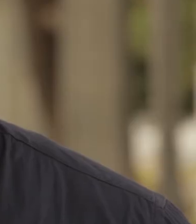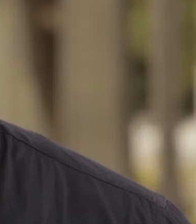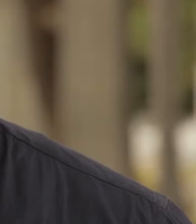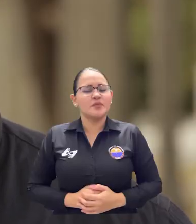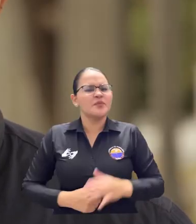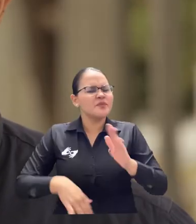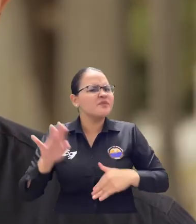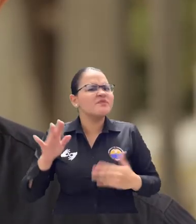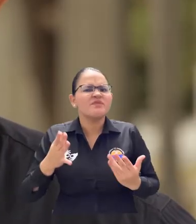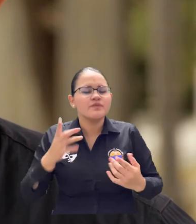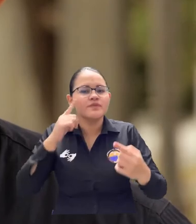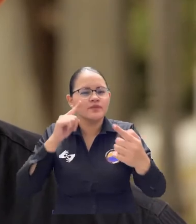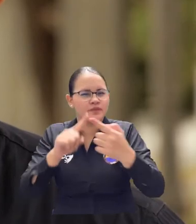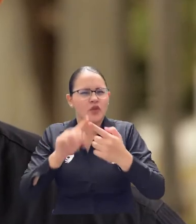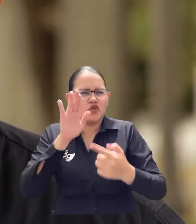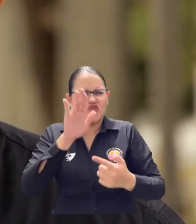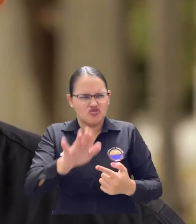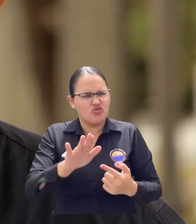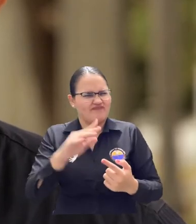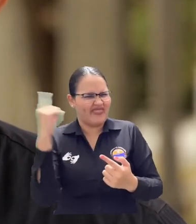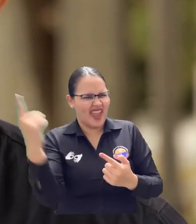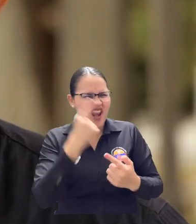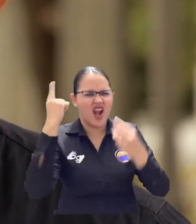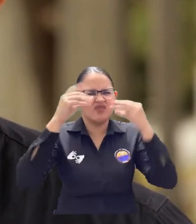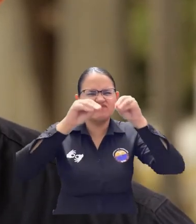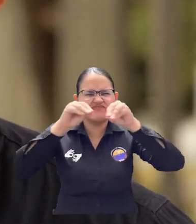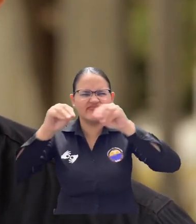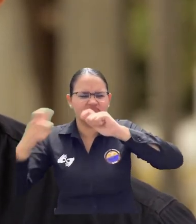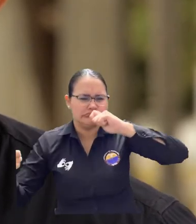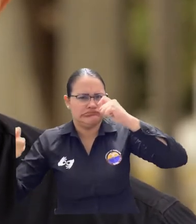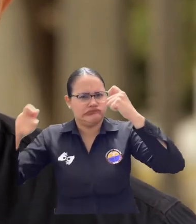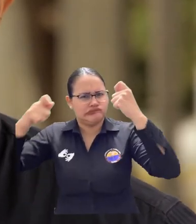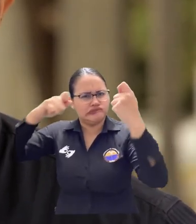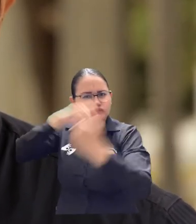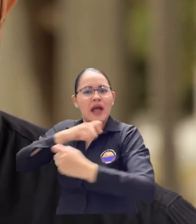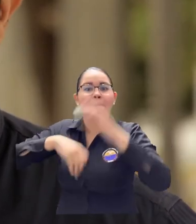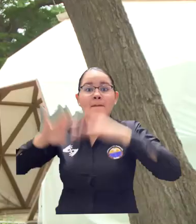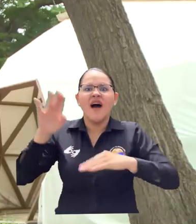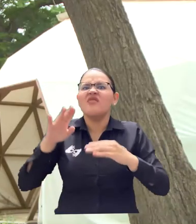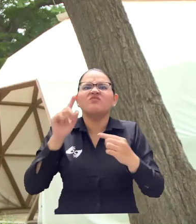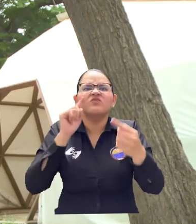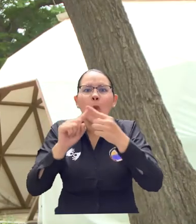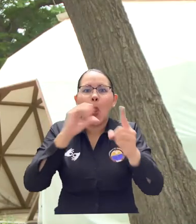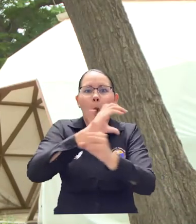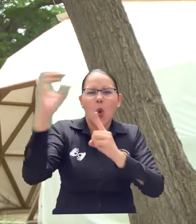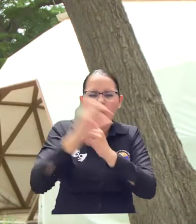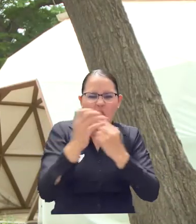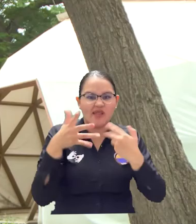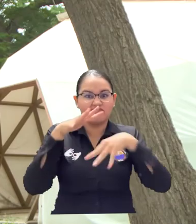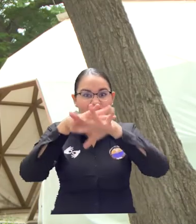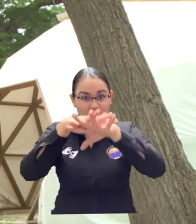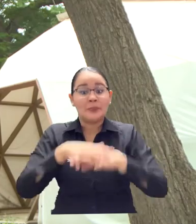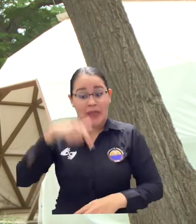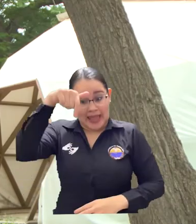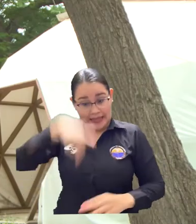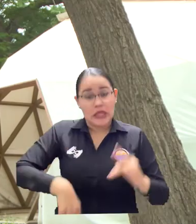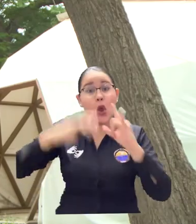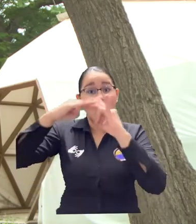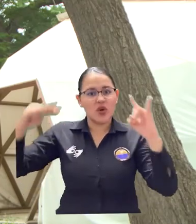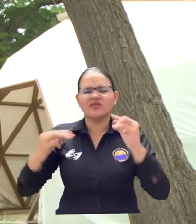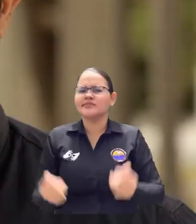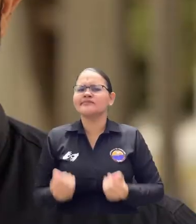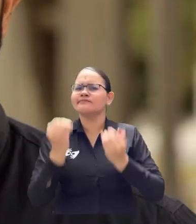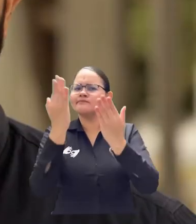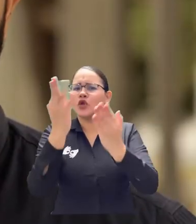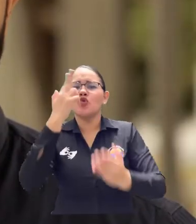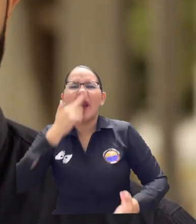Como una apuesta a la transformación de las dinámicas educativas desde la interculturalidad, esta Casa de Estudios Superiores presentó ante la